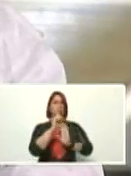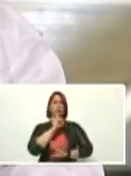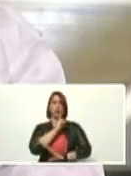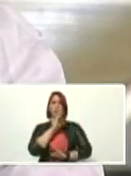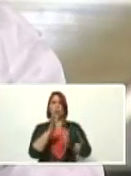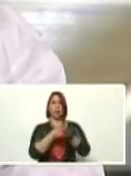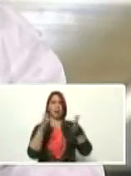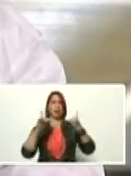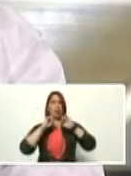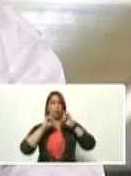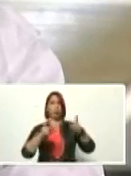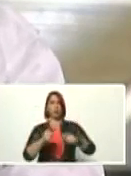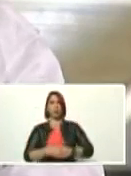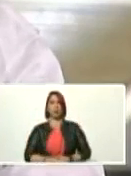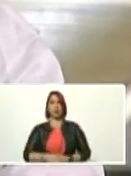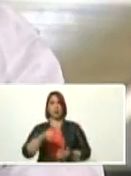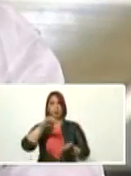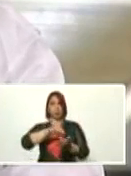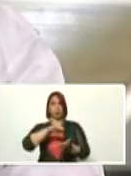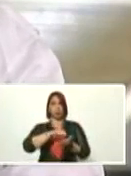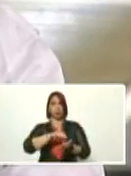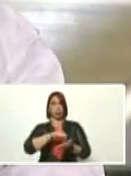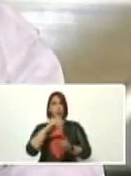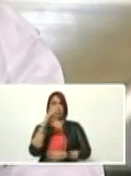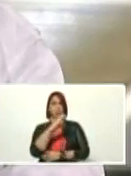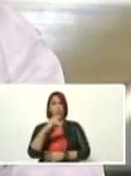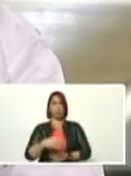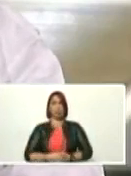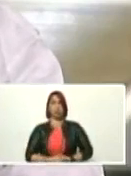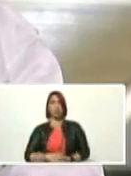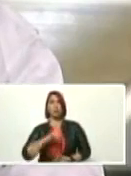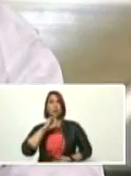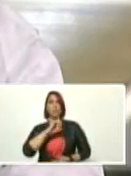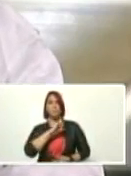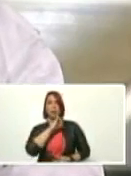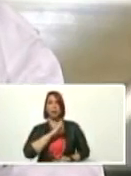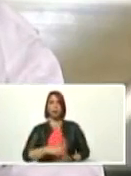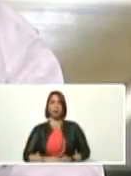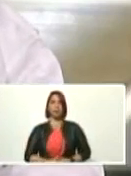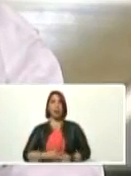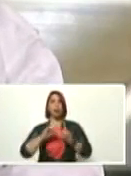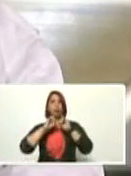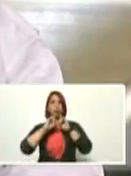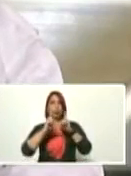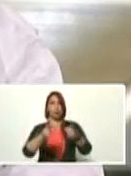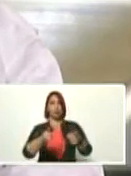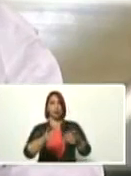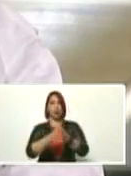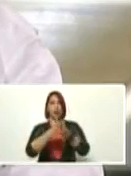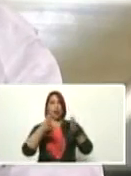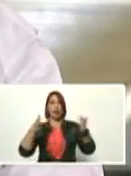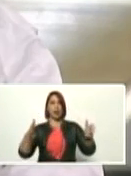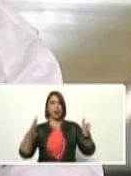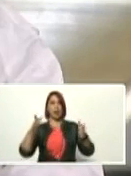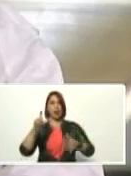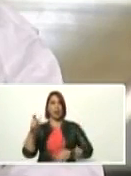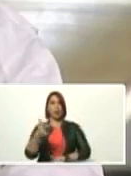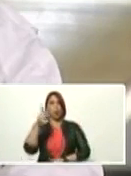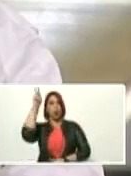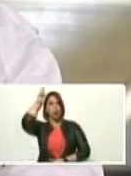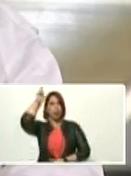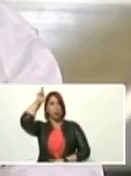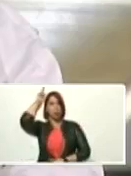gran autopista de la capital y se llamara Autopista Gran Cacique